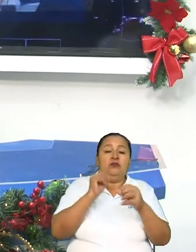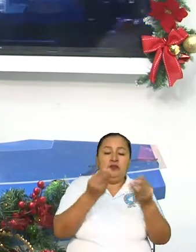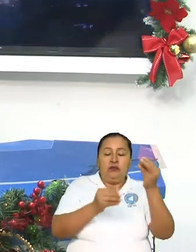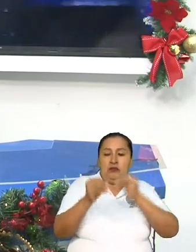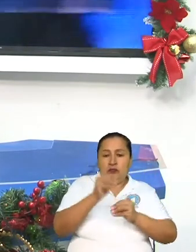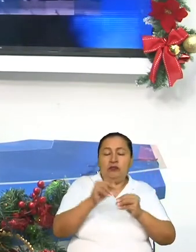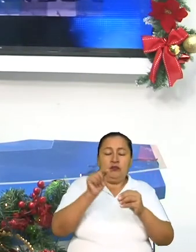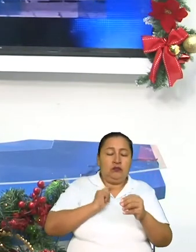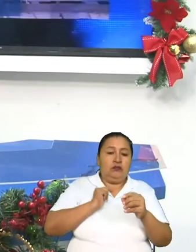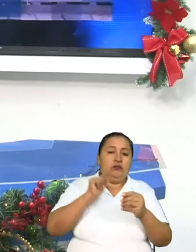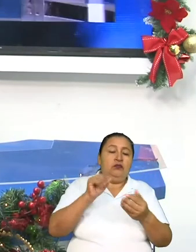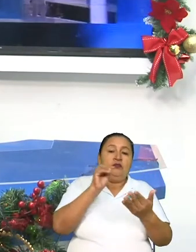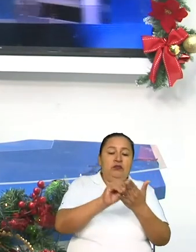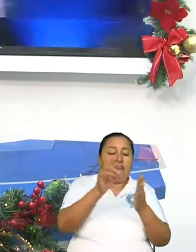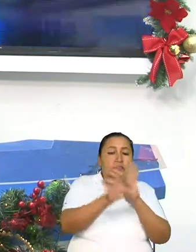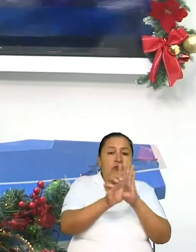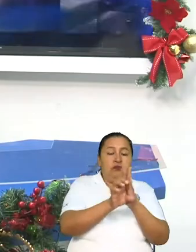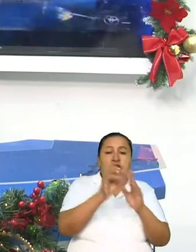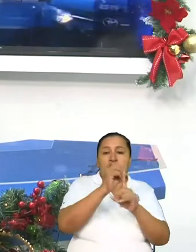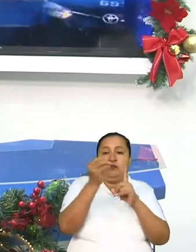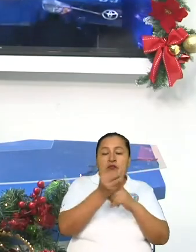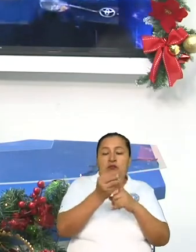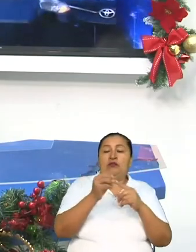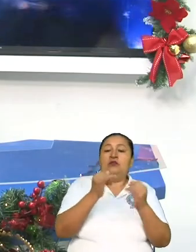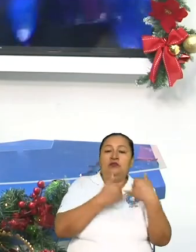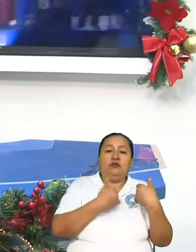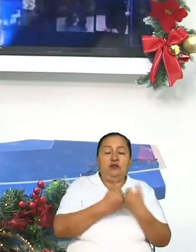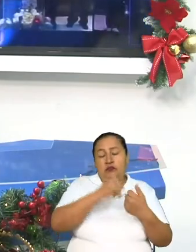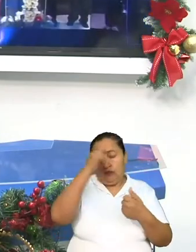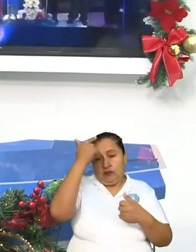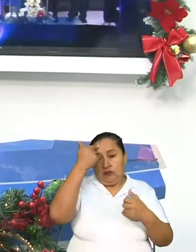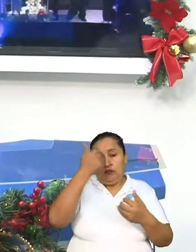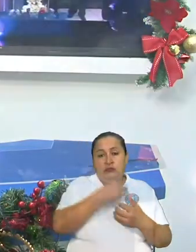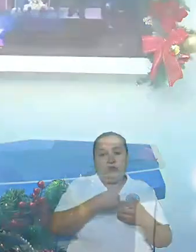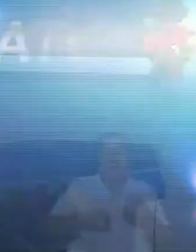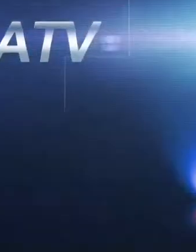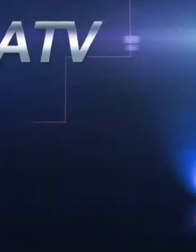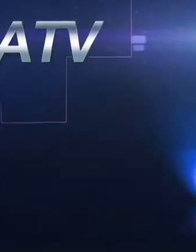administrativa, que contendrá las legislaciones orgánicas de las instituciones del Estado.